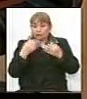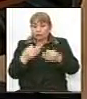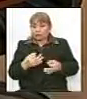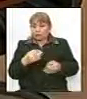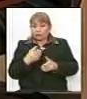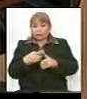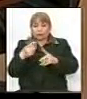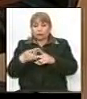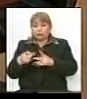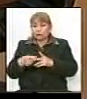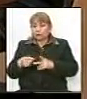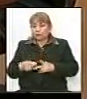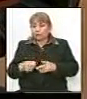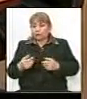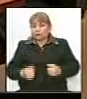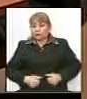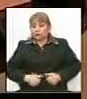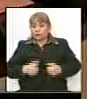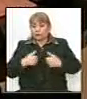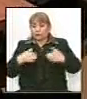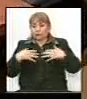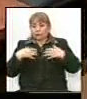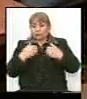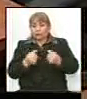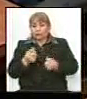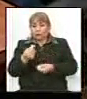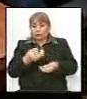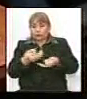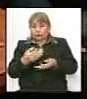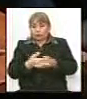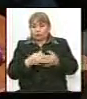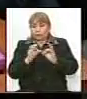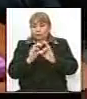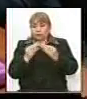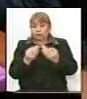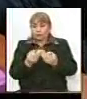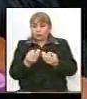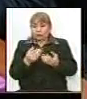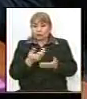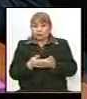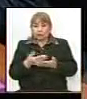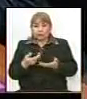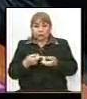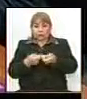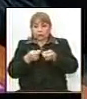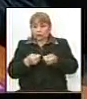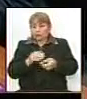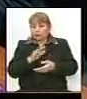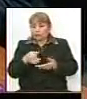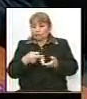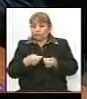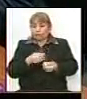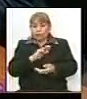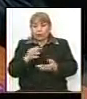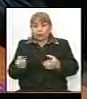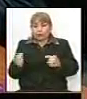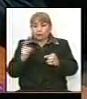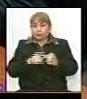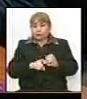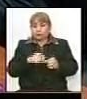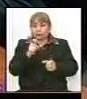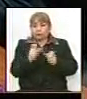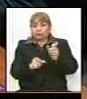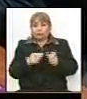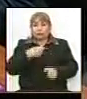las diferentes dimensiones de la vida, como la salud, la economía y la familia, lo que obliga a todas las disciplinas a incluir el tema de la